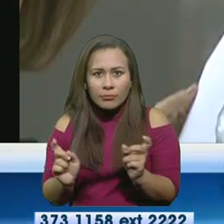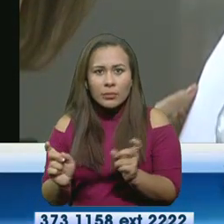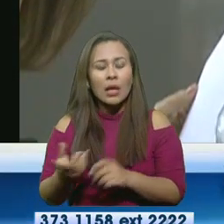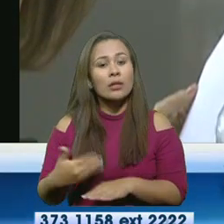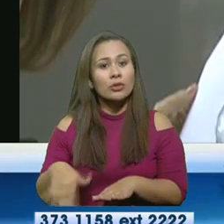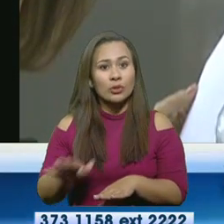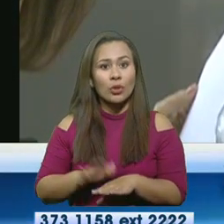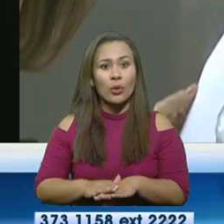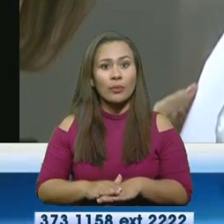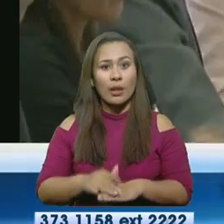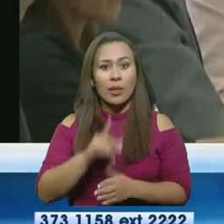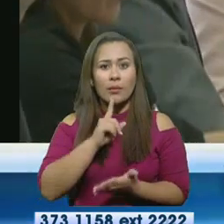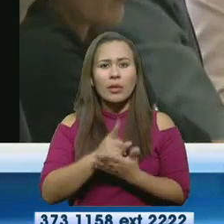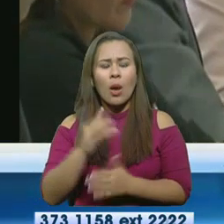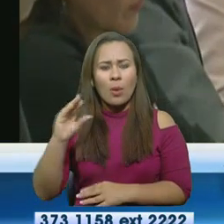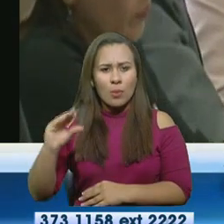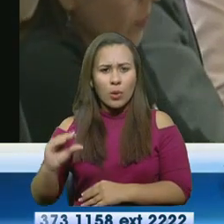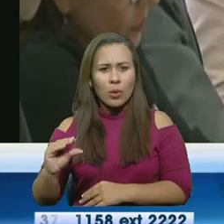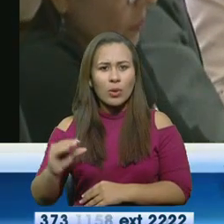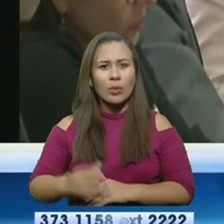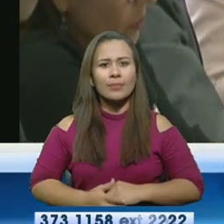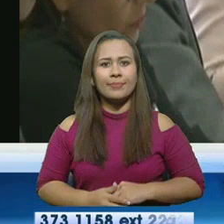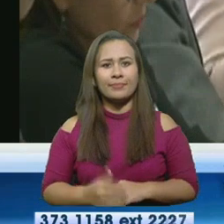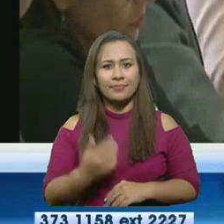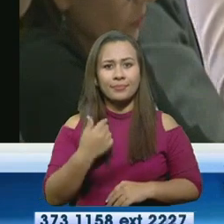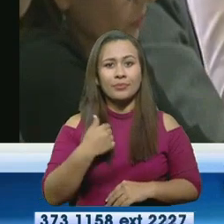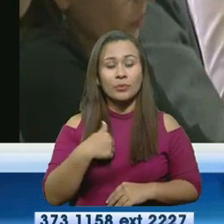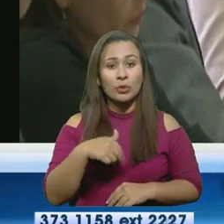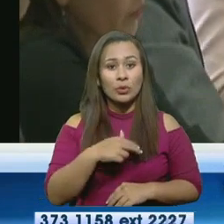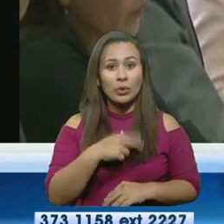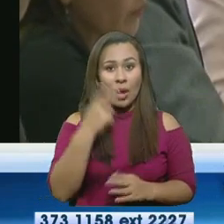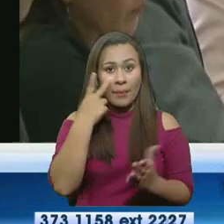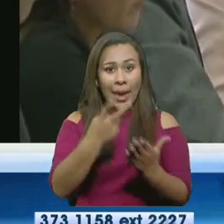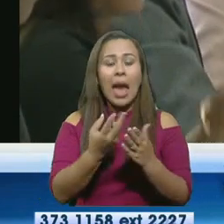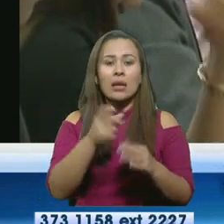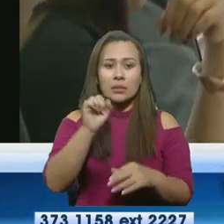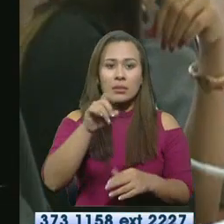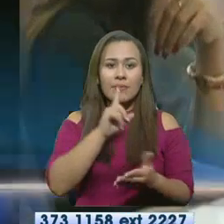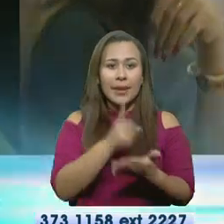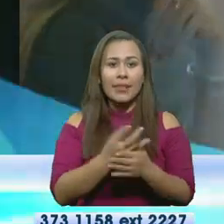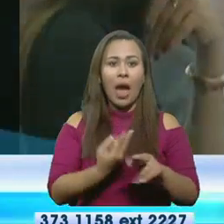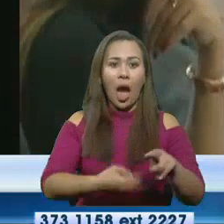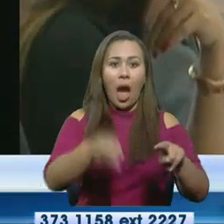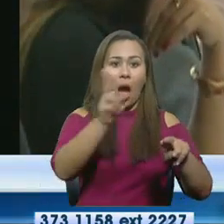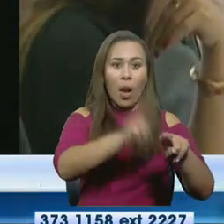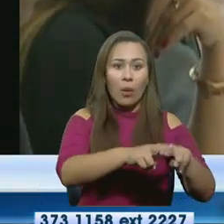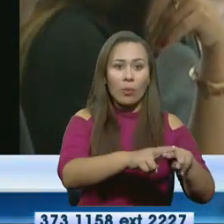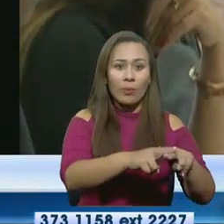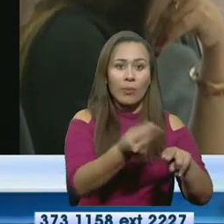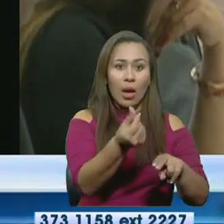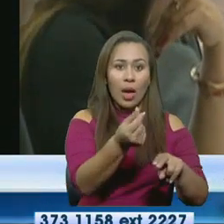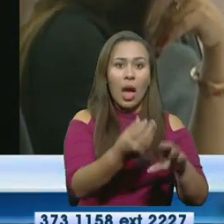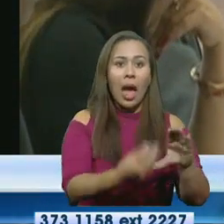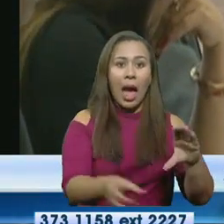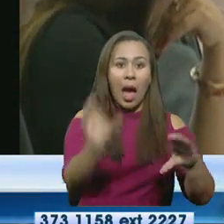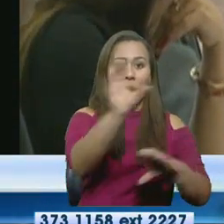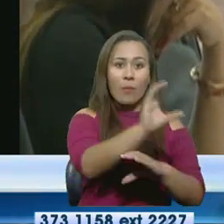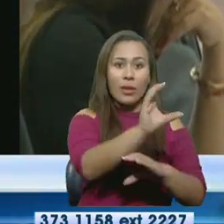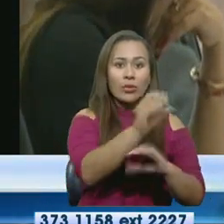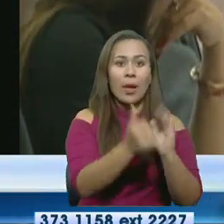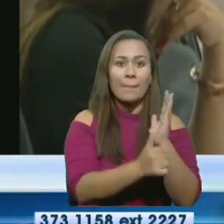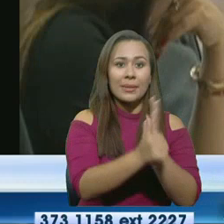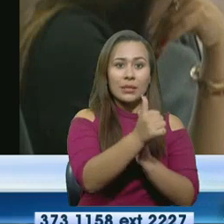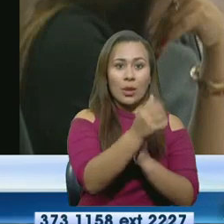bastante mínimos. Aquí sí cabe anotar que a pesar del incremento al Ministerio de Educación, hay un decremento, se